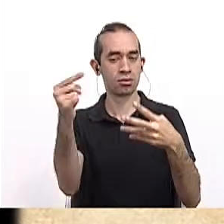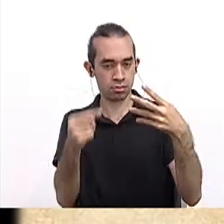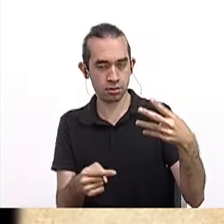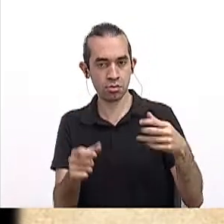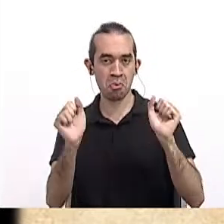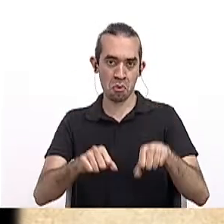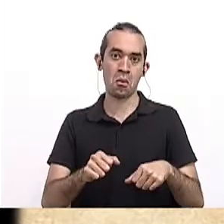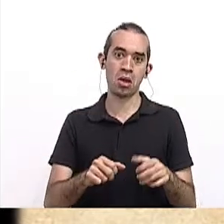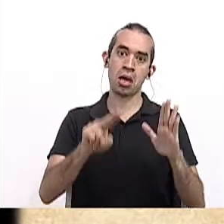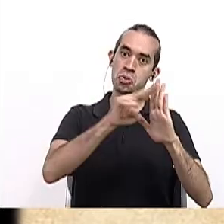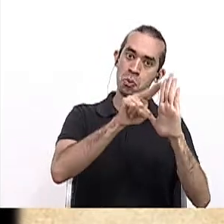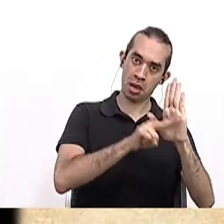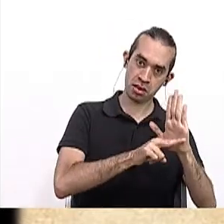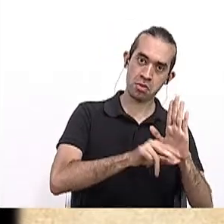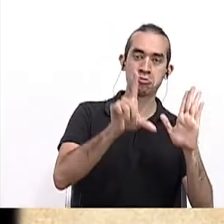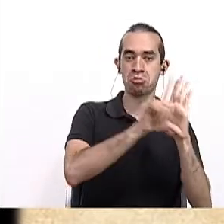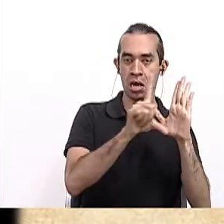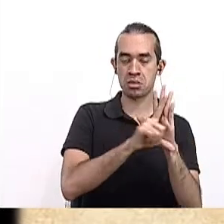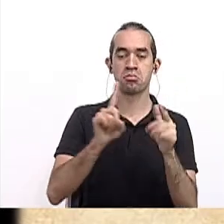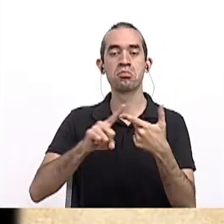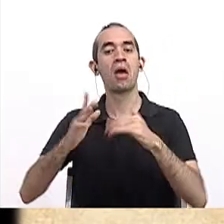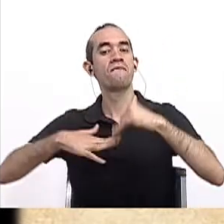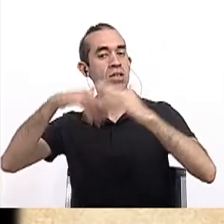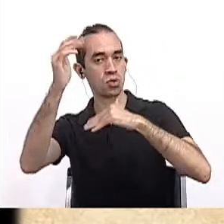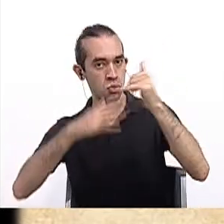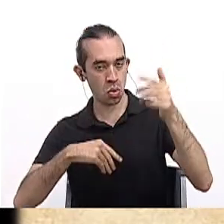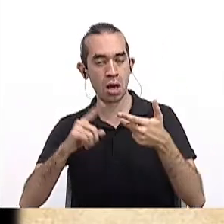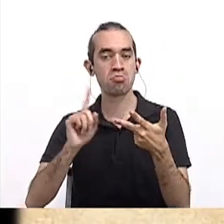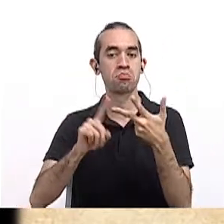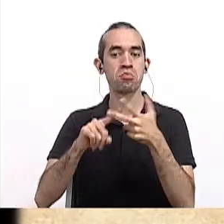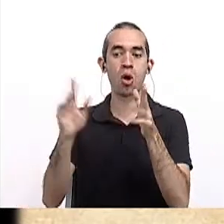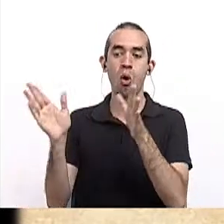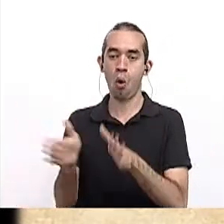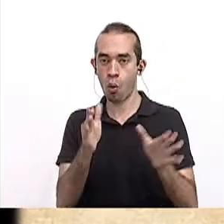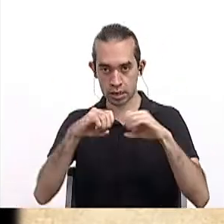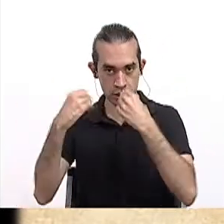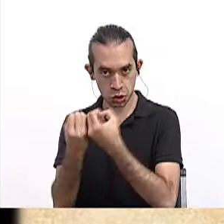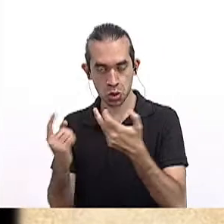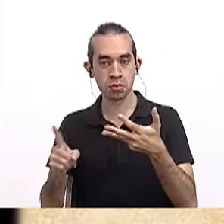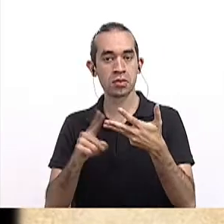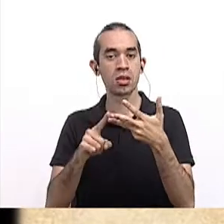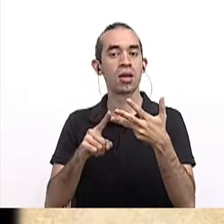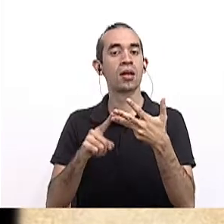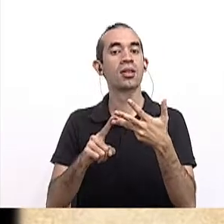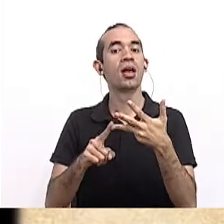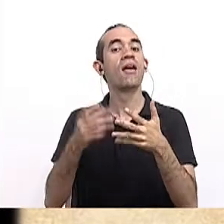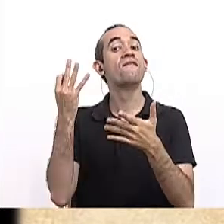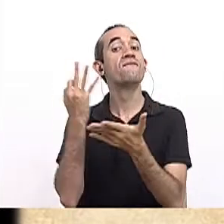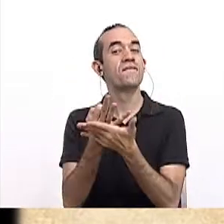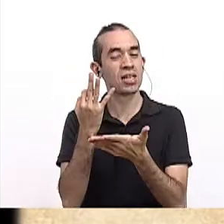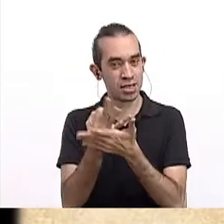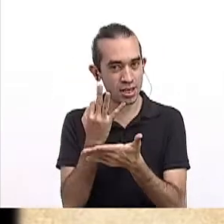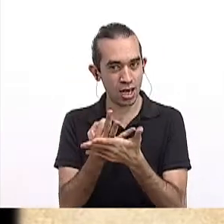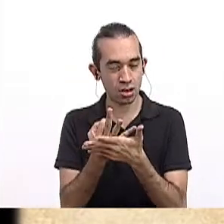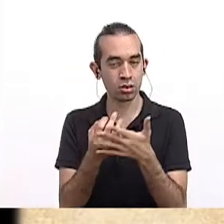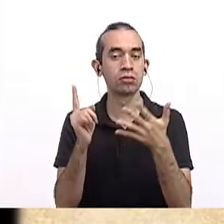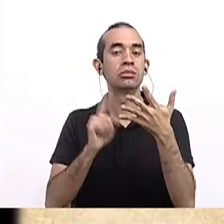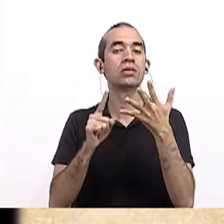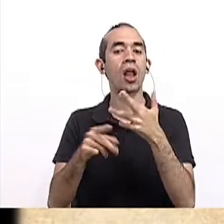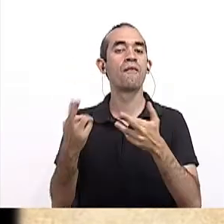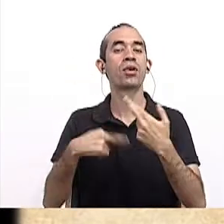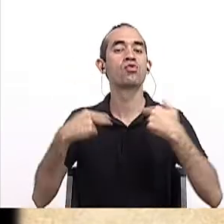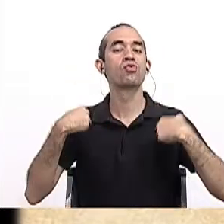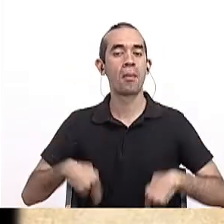ser normativos, de infraestructura, organizacionales, financieros y, lo más importante, de recursos